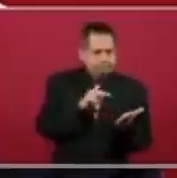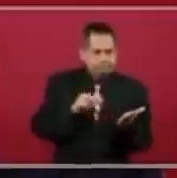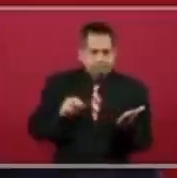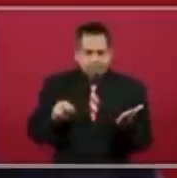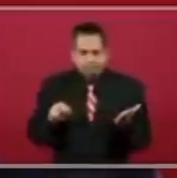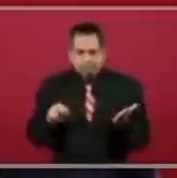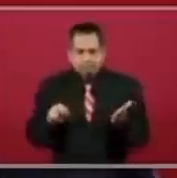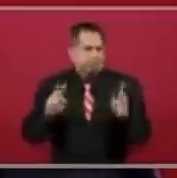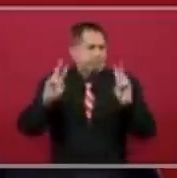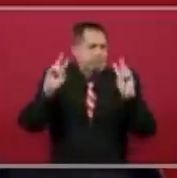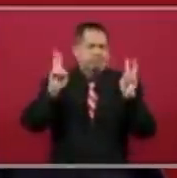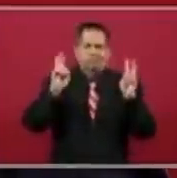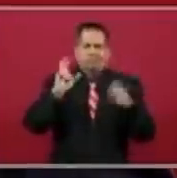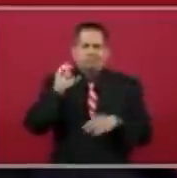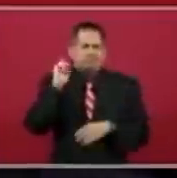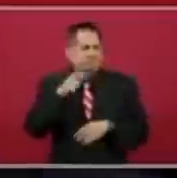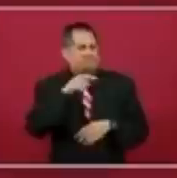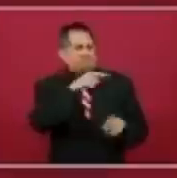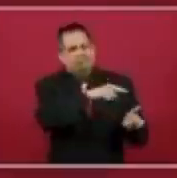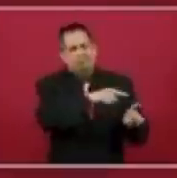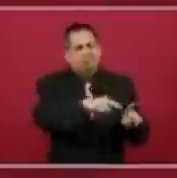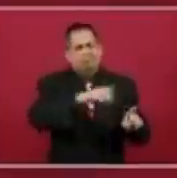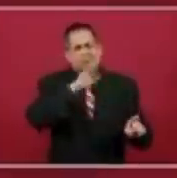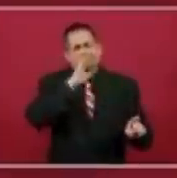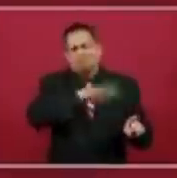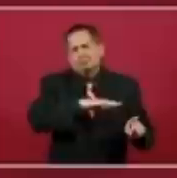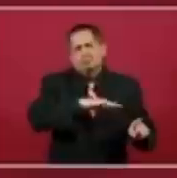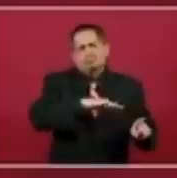sobre un presunto ilícito